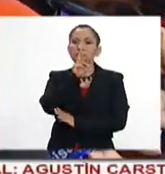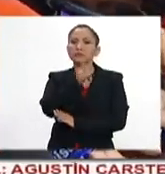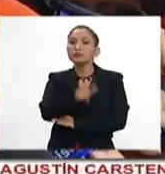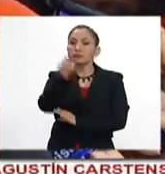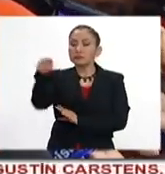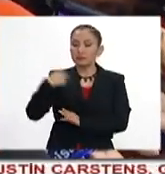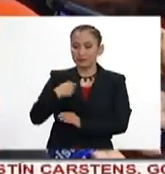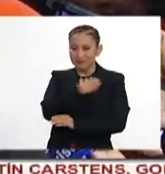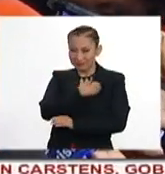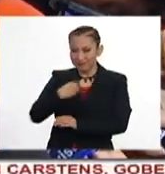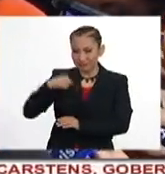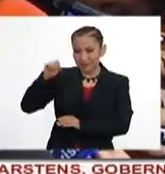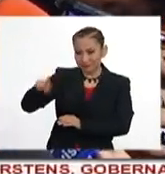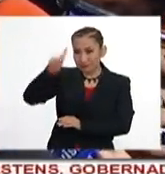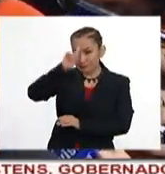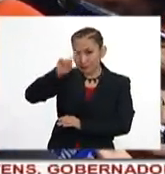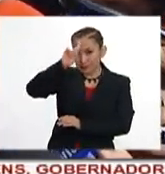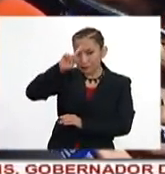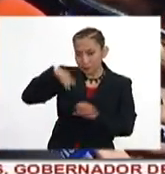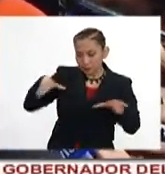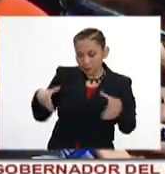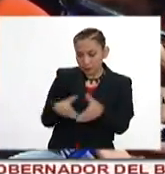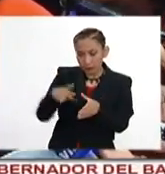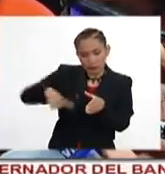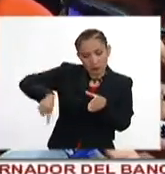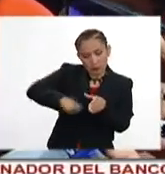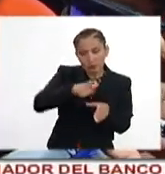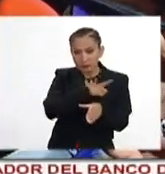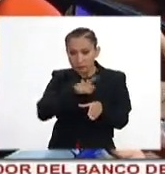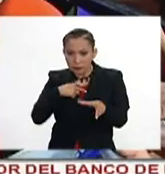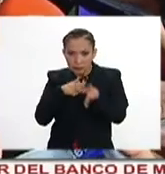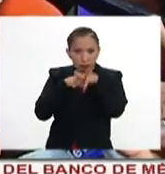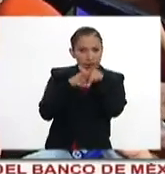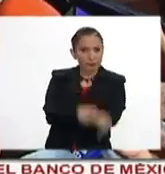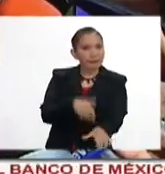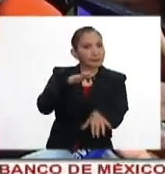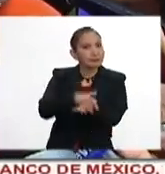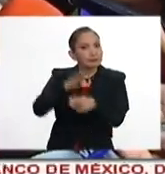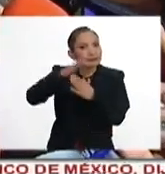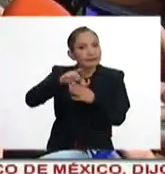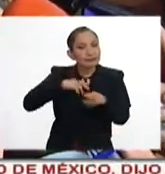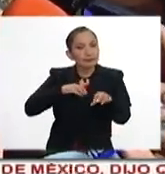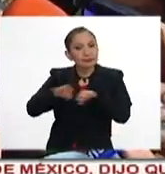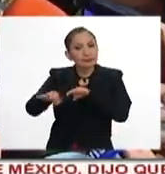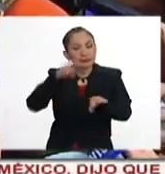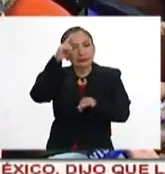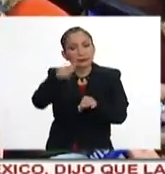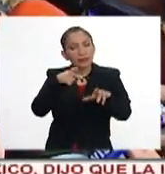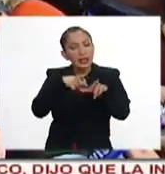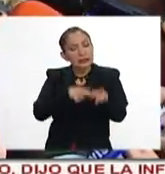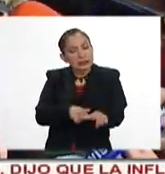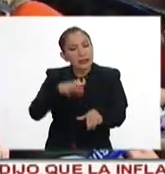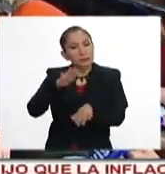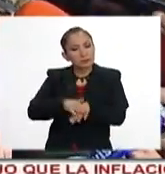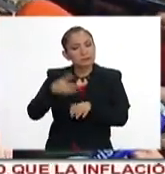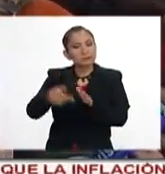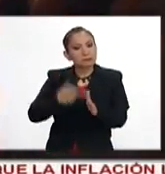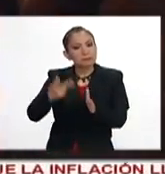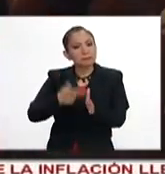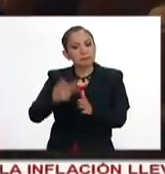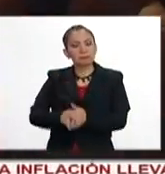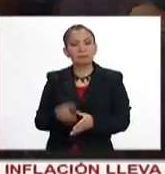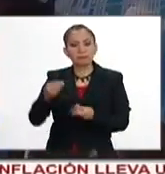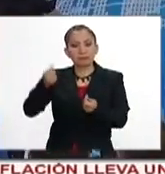se comprometió con el Consejo es que habríamos de mantener una mesa de trabajo para darle seguimiento puntual a cada